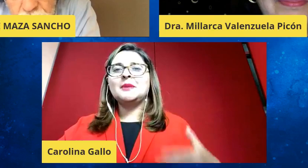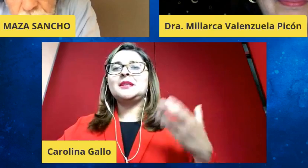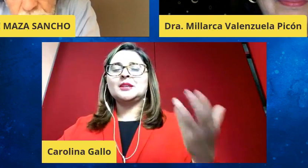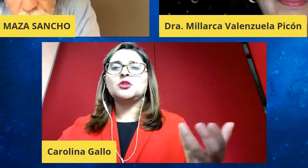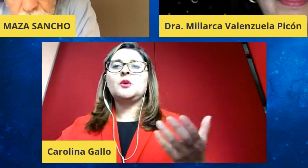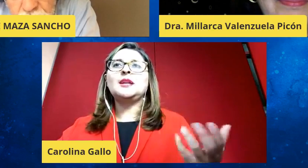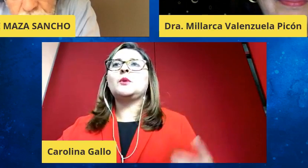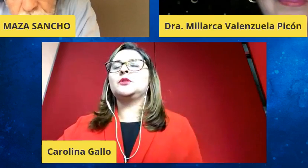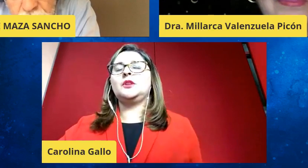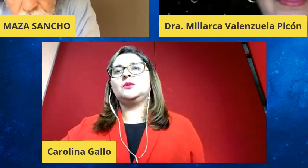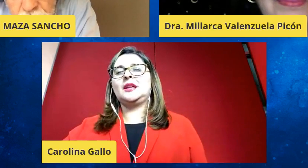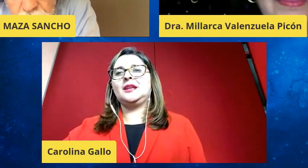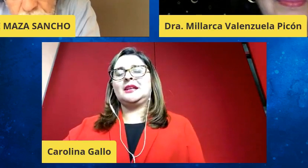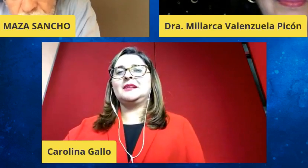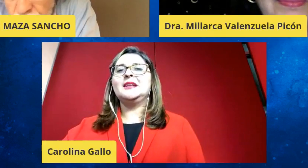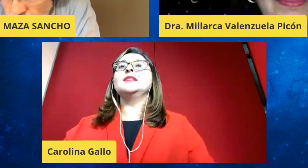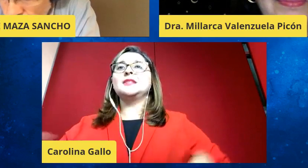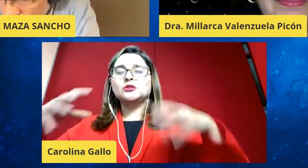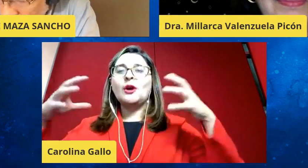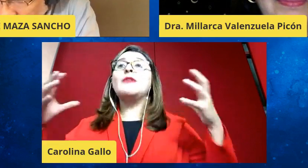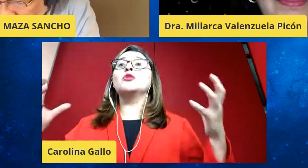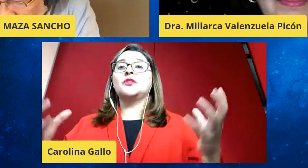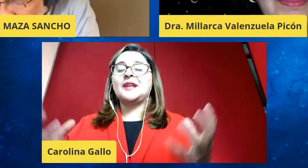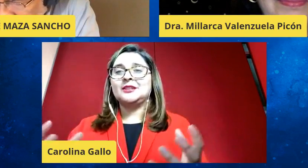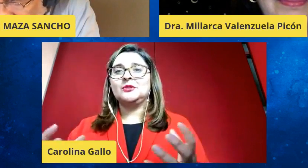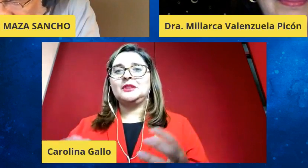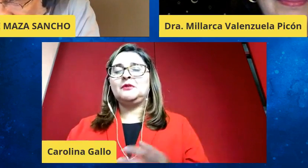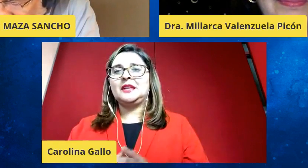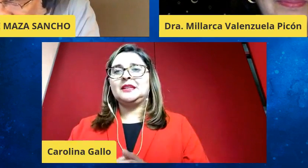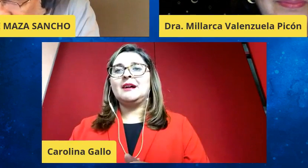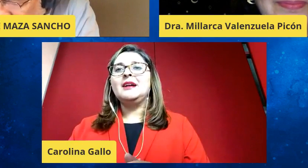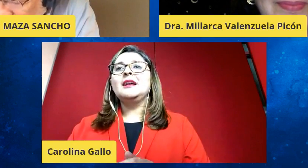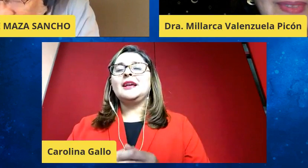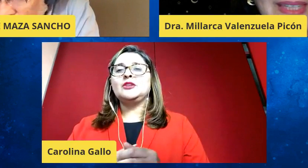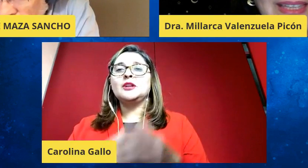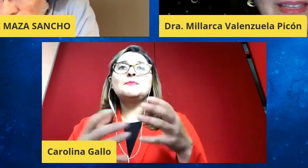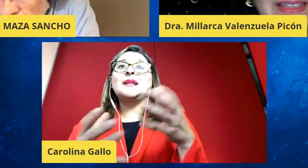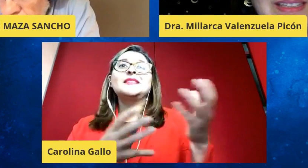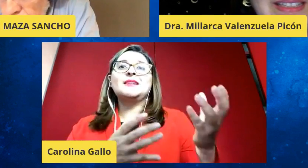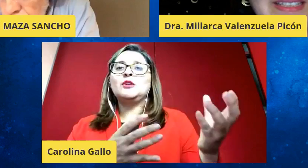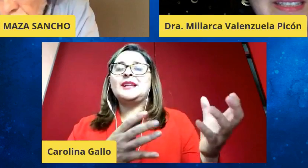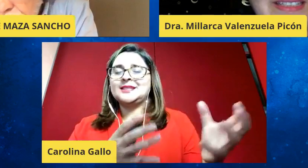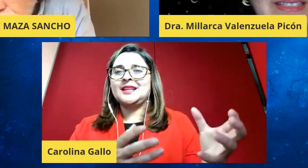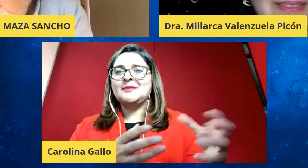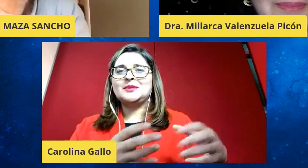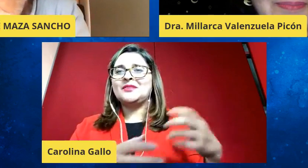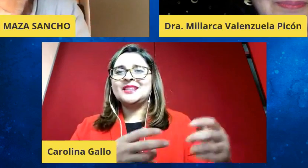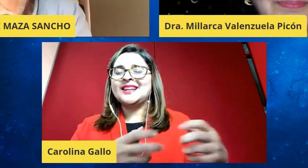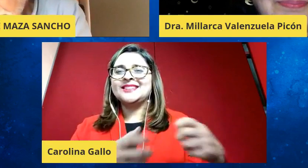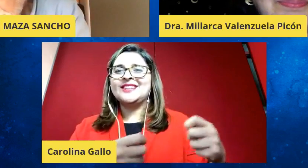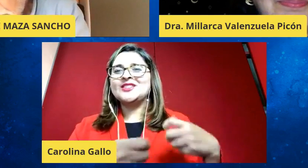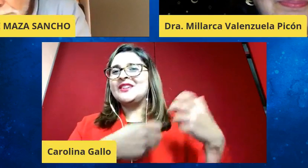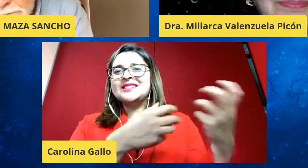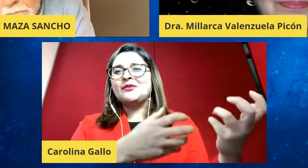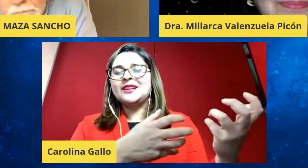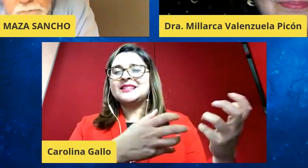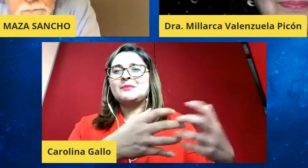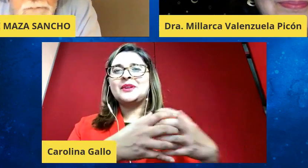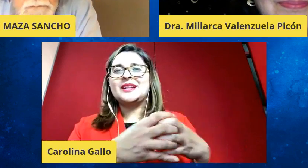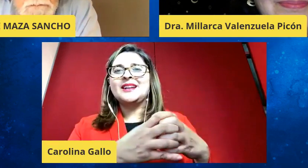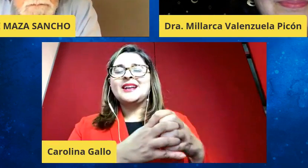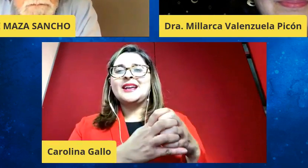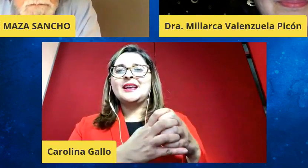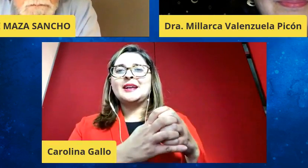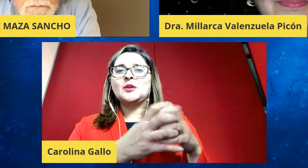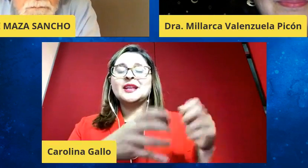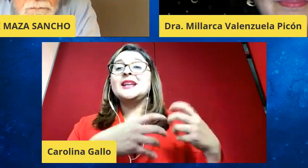en estas investigaciones o en las cuestiones que ustedes estaban, ¿cierto? Abordando en definitiva. Yo les planteaba lo de la serie. Muchas veces en televisión a veces es fácil